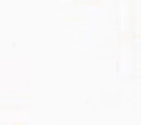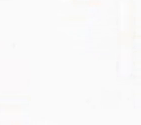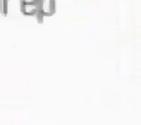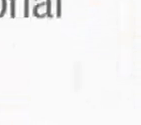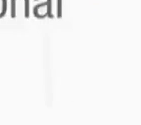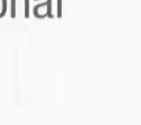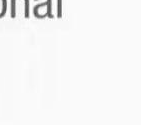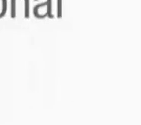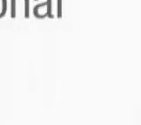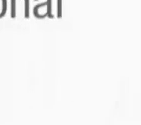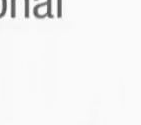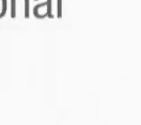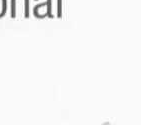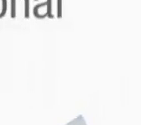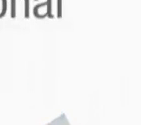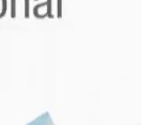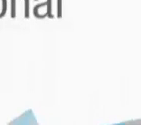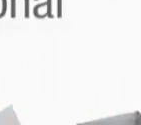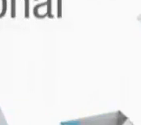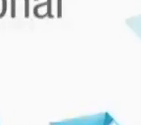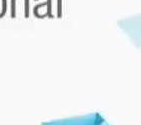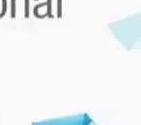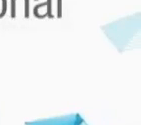Fin de espacio promocional.